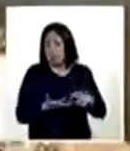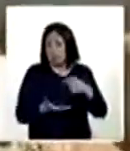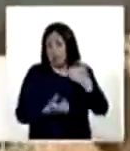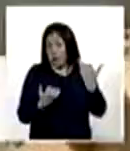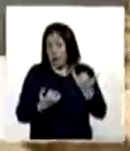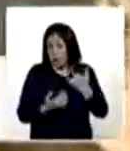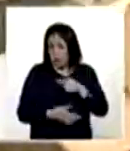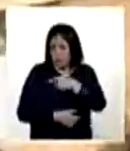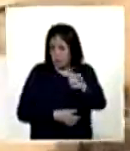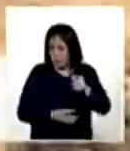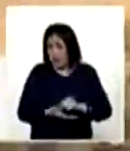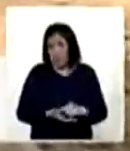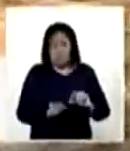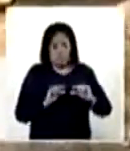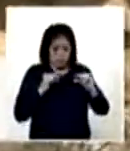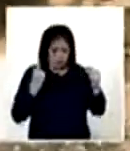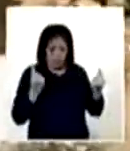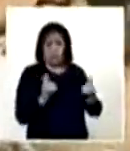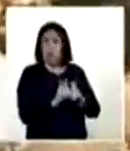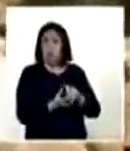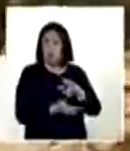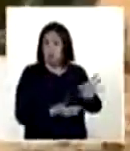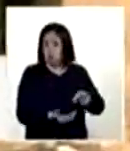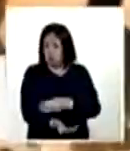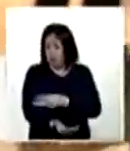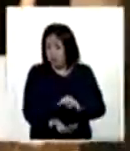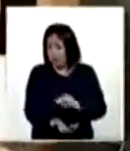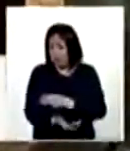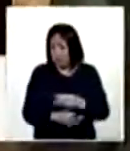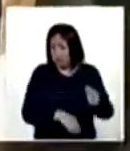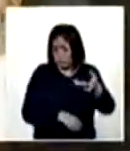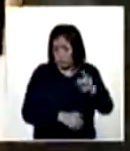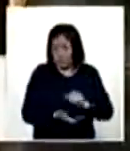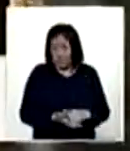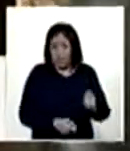ahora esta banda Orquesta Monumental.